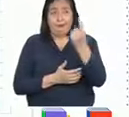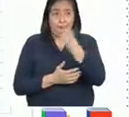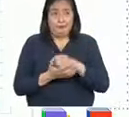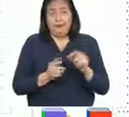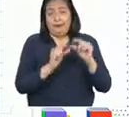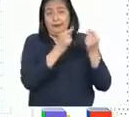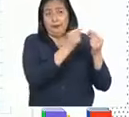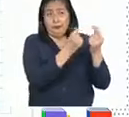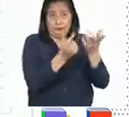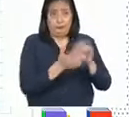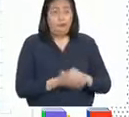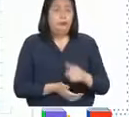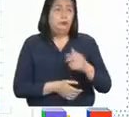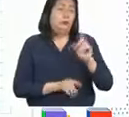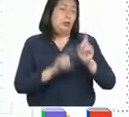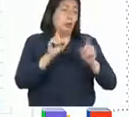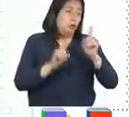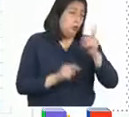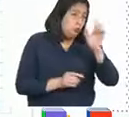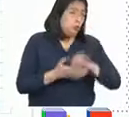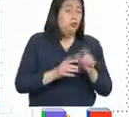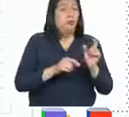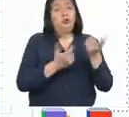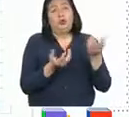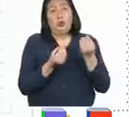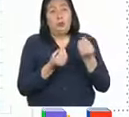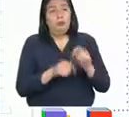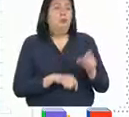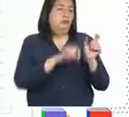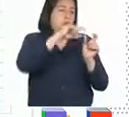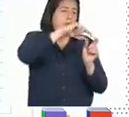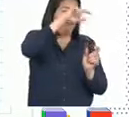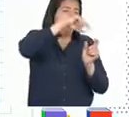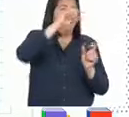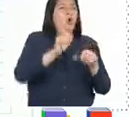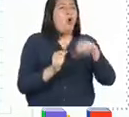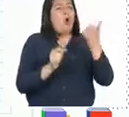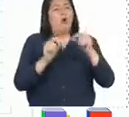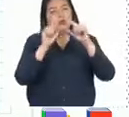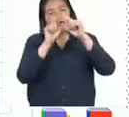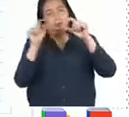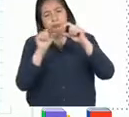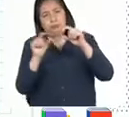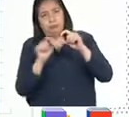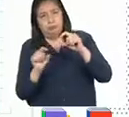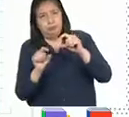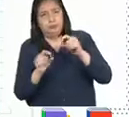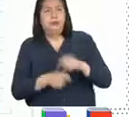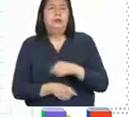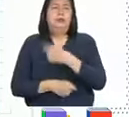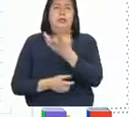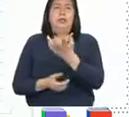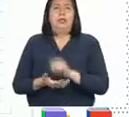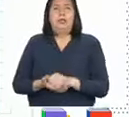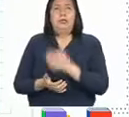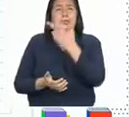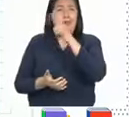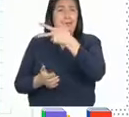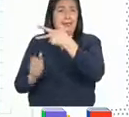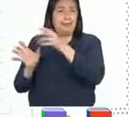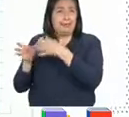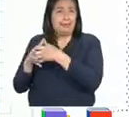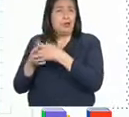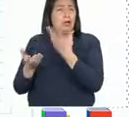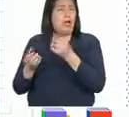de población, unos colocando las barras de forma vertical y otros de forma horizontal. El tercer